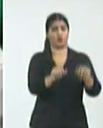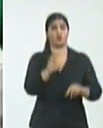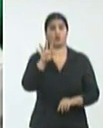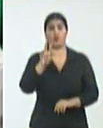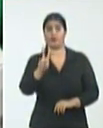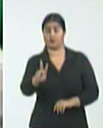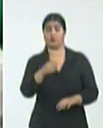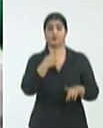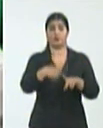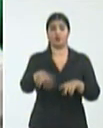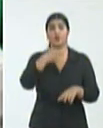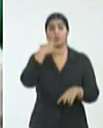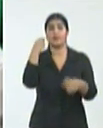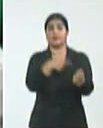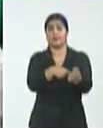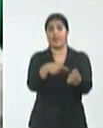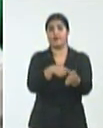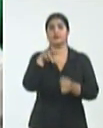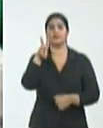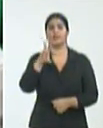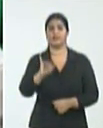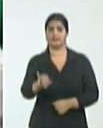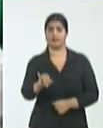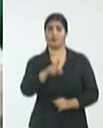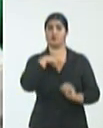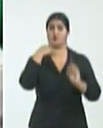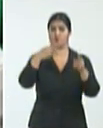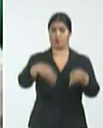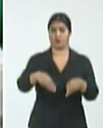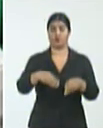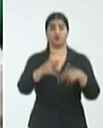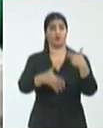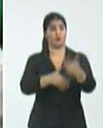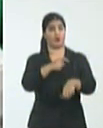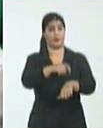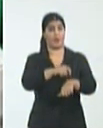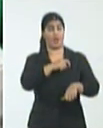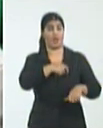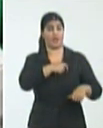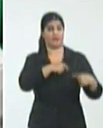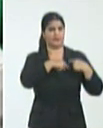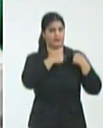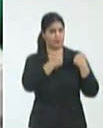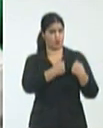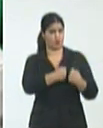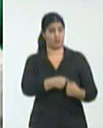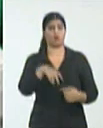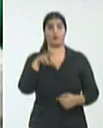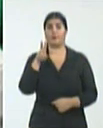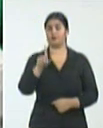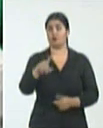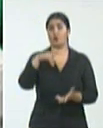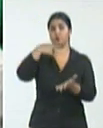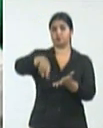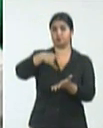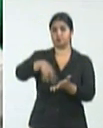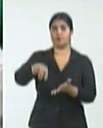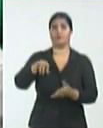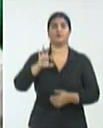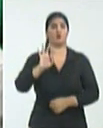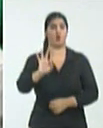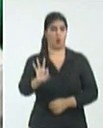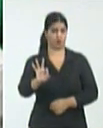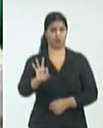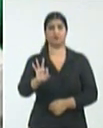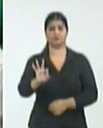en 36, la cardiopatía isquémica en 21, la obesidad en 8 de las